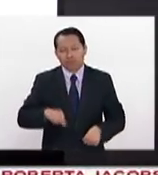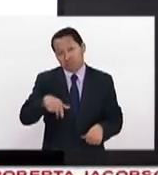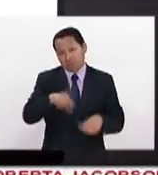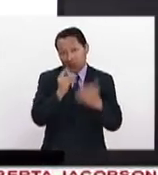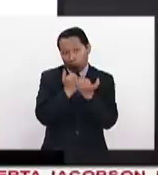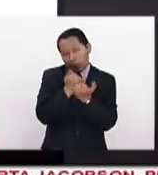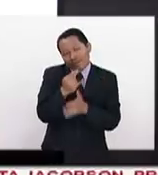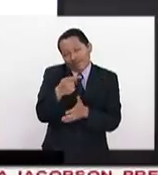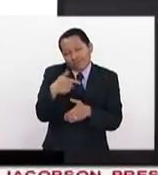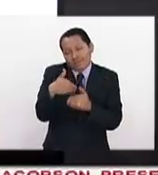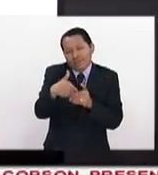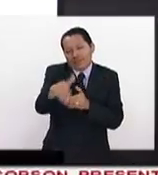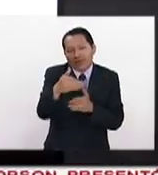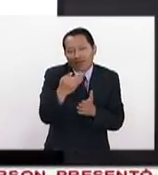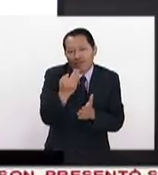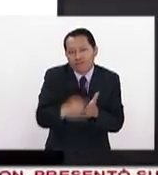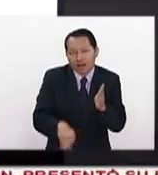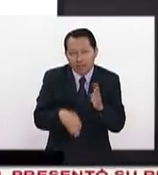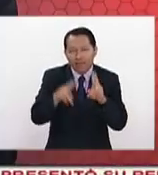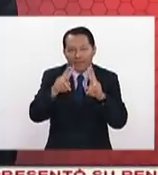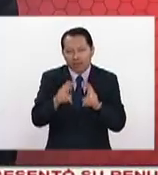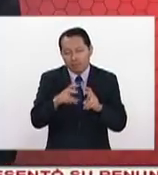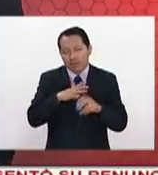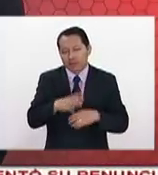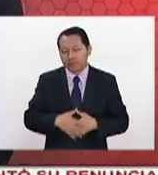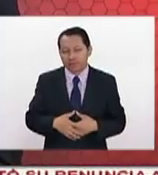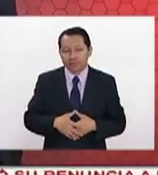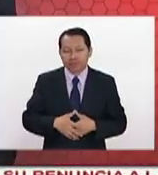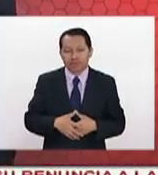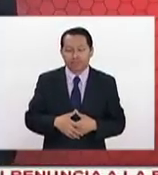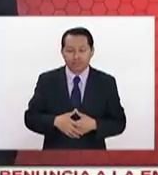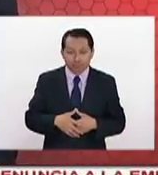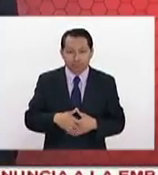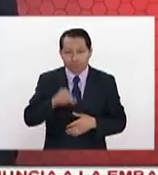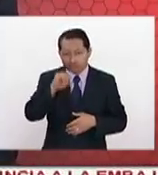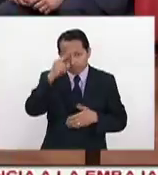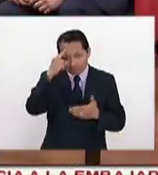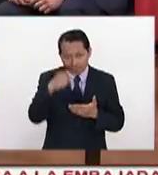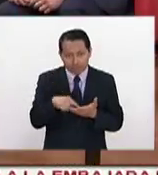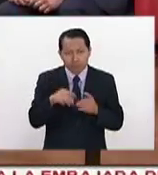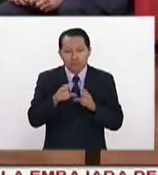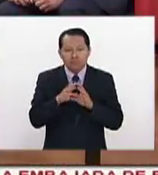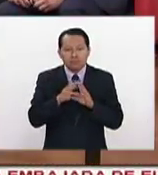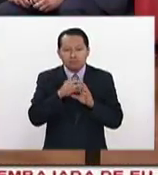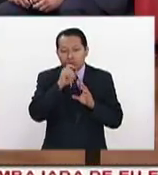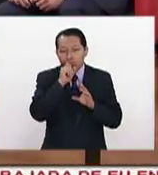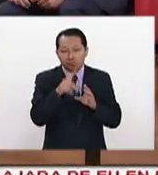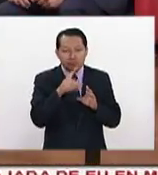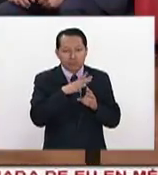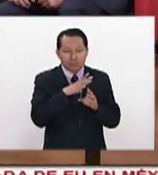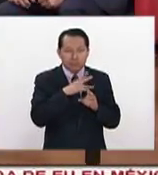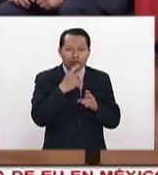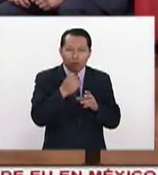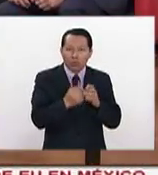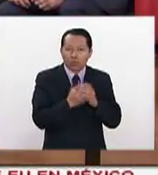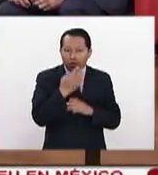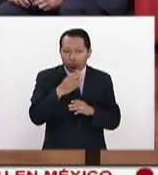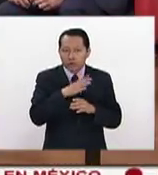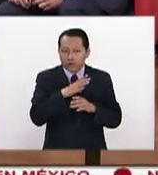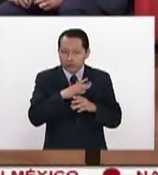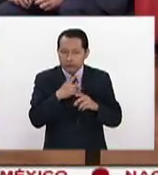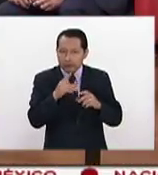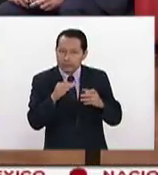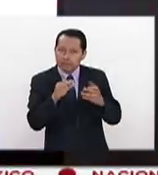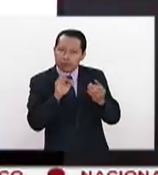alguna aún faltan temas espinosos. Sí, yo creo que el que se hayan logrado estos nuevos